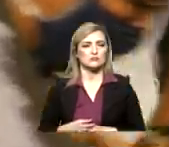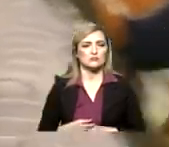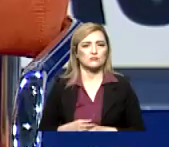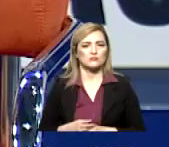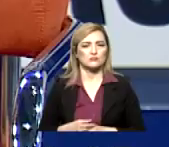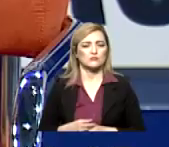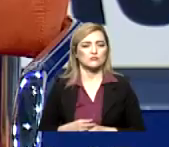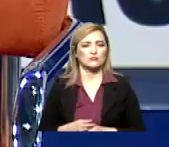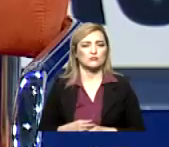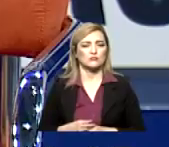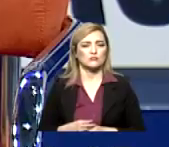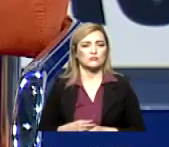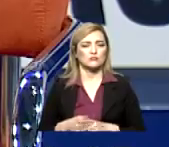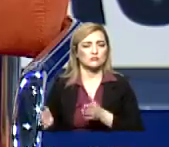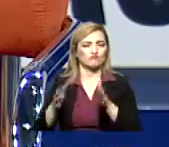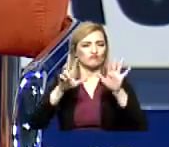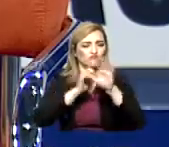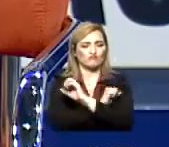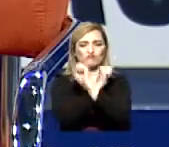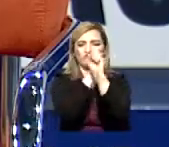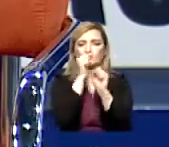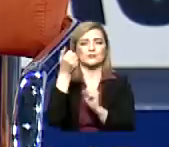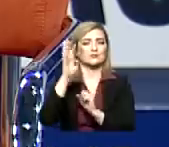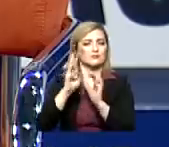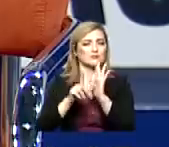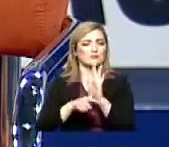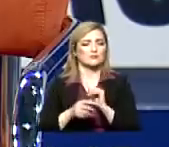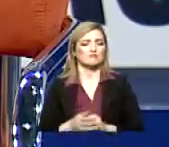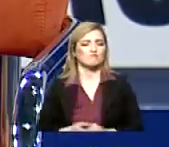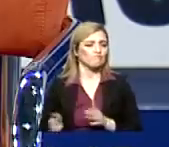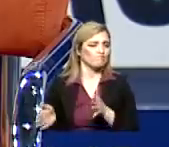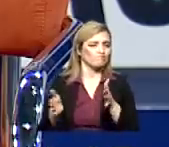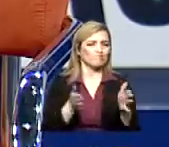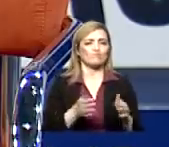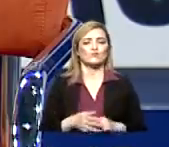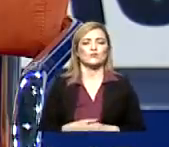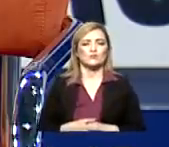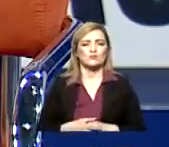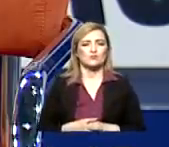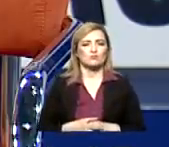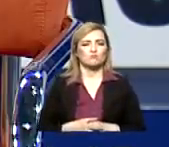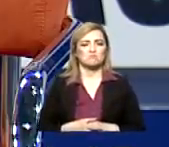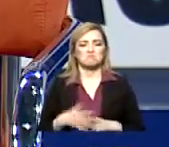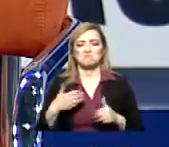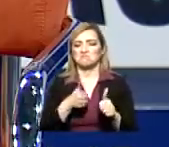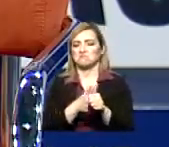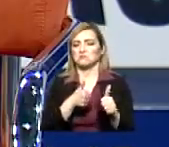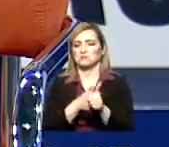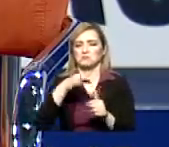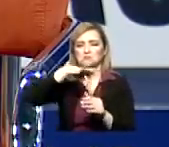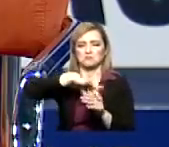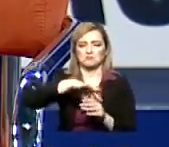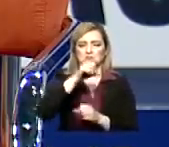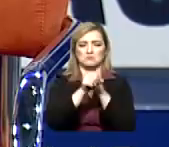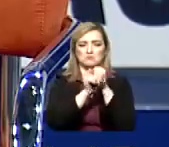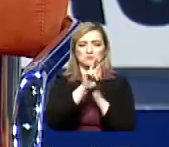horas. Gracias a todos. 8 de la mañana con 16 minutos. En otros temas, de cara a las elecciones generales de 2021, los